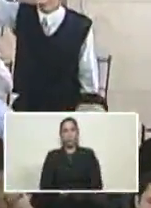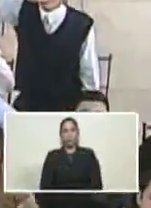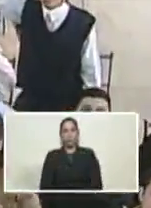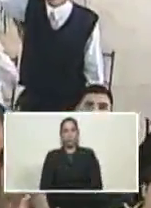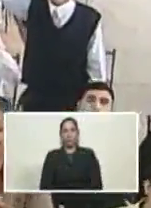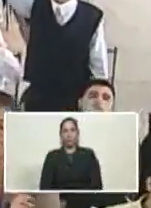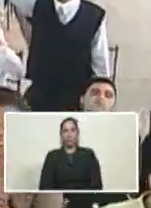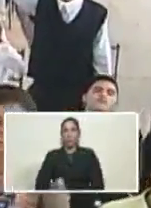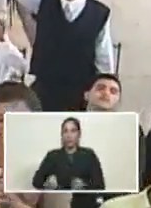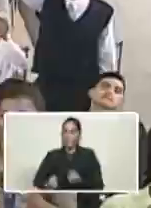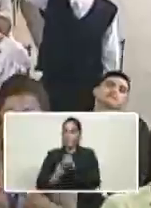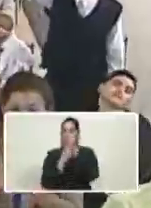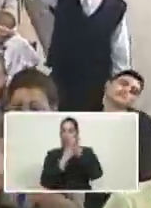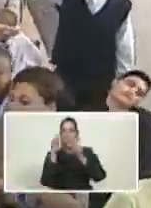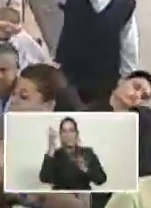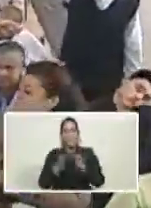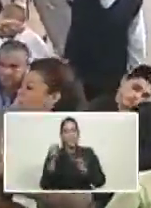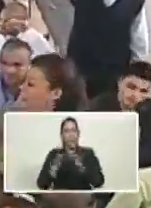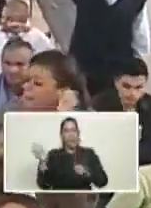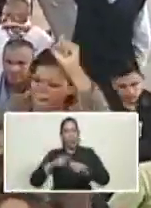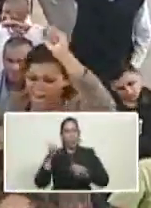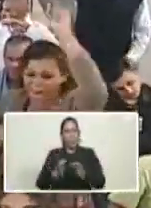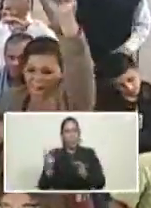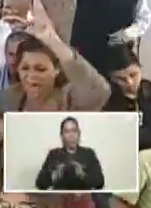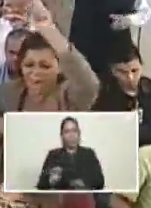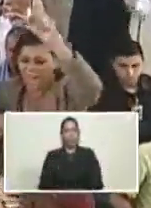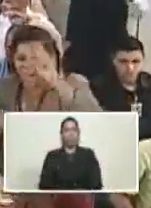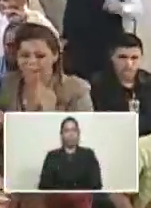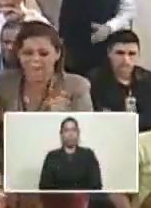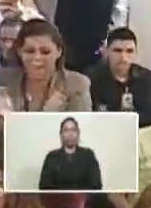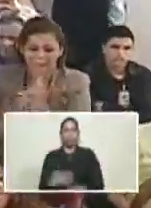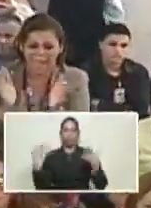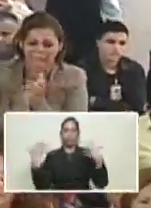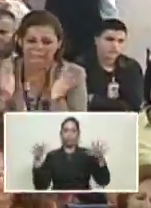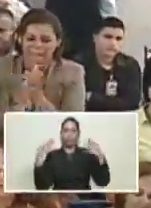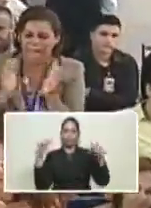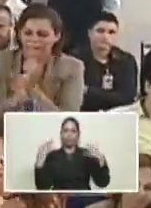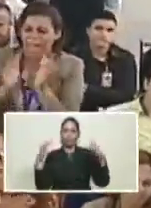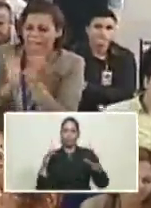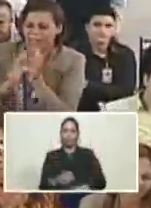en base al Petro, anclada en el Petro.